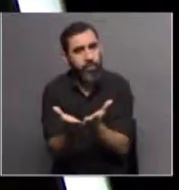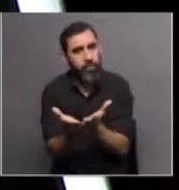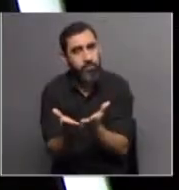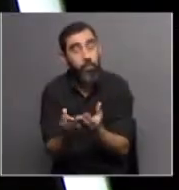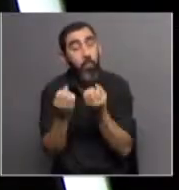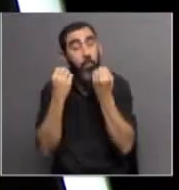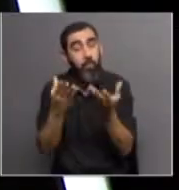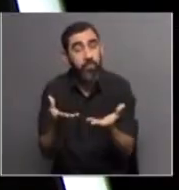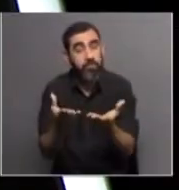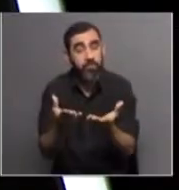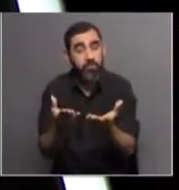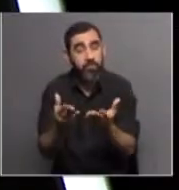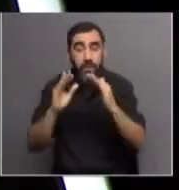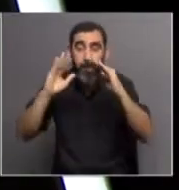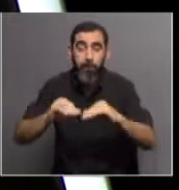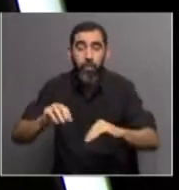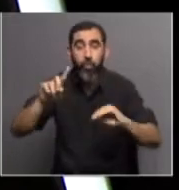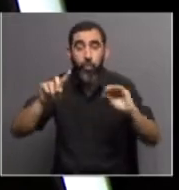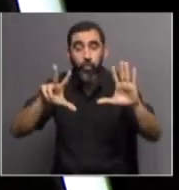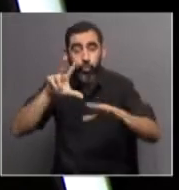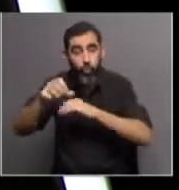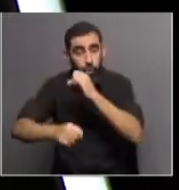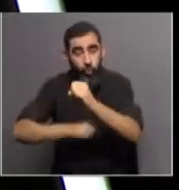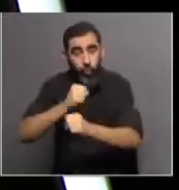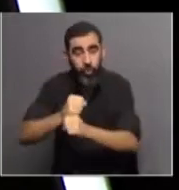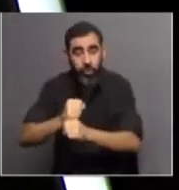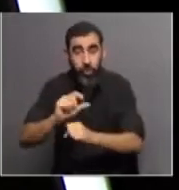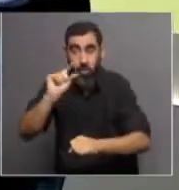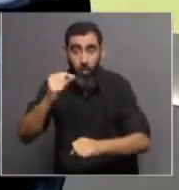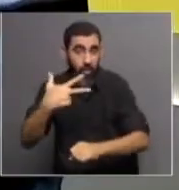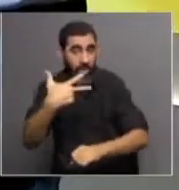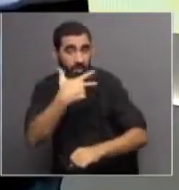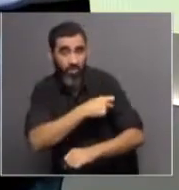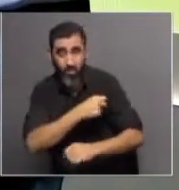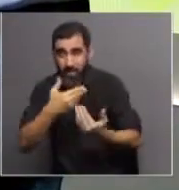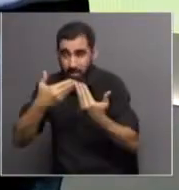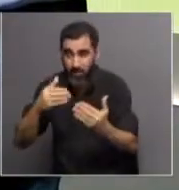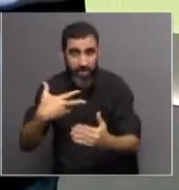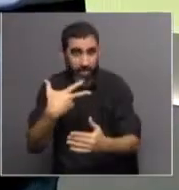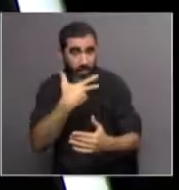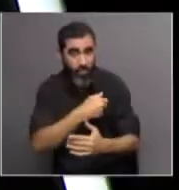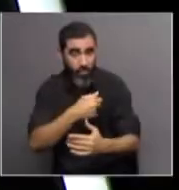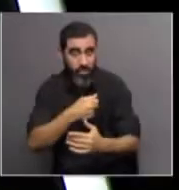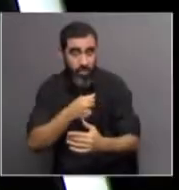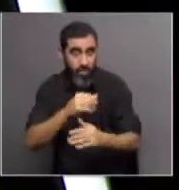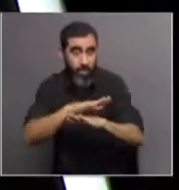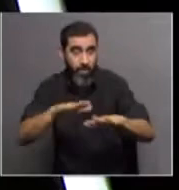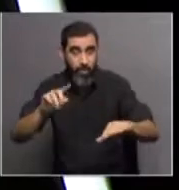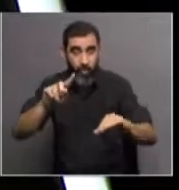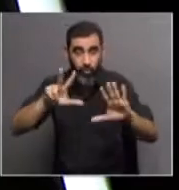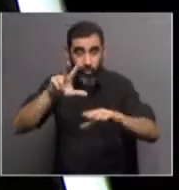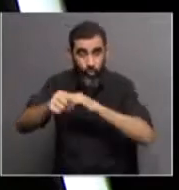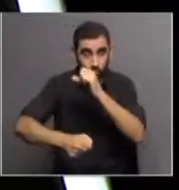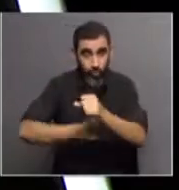la población de menos de 18 años es la que tiene más bajo índice de vacunación. De hecho, hace poco comenzaron las campañas dirigidas a esta parte